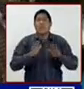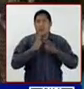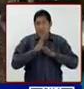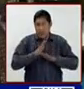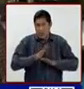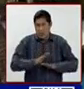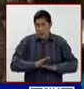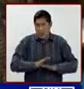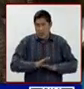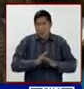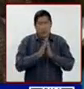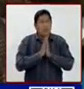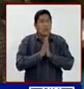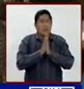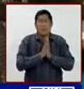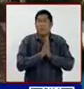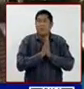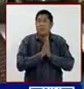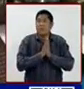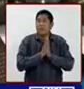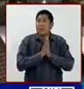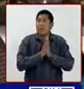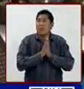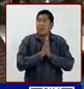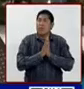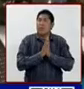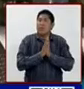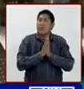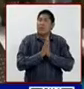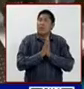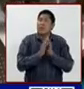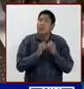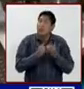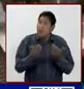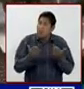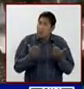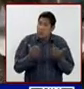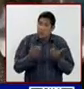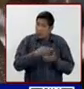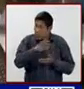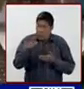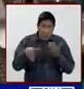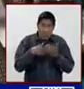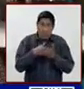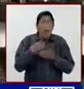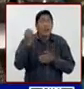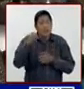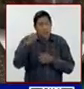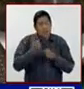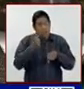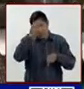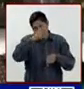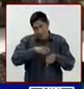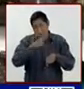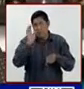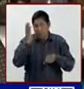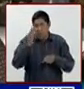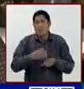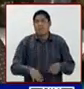tranquilidad y oración, ¿no? ¿Cuál es la primera ñatita? Cristina nos decía, es como que la madre de todas. Es la mamá de todas,